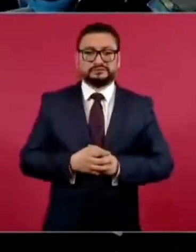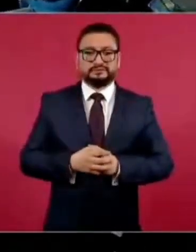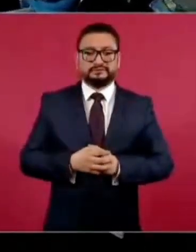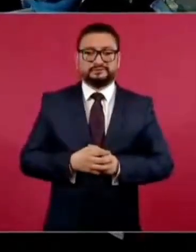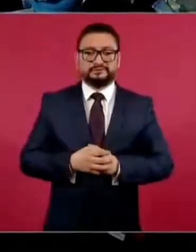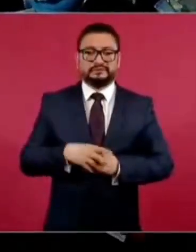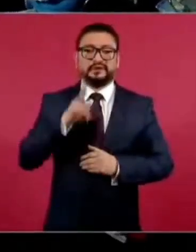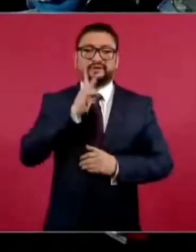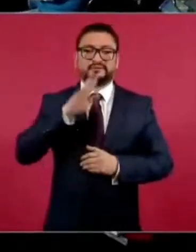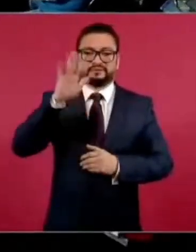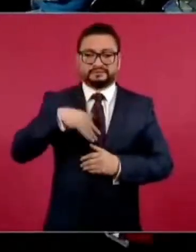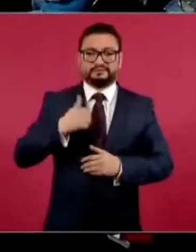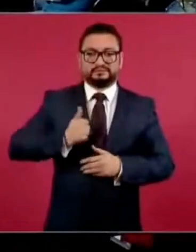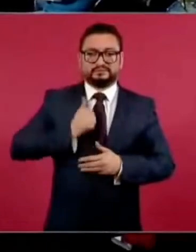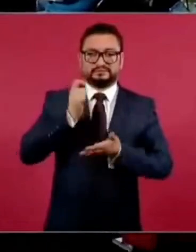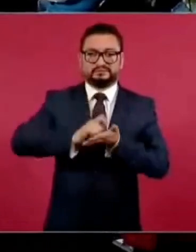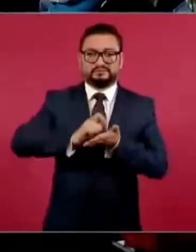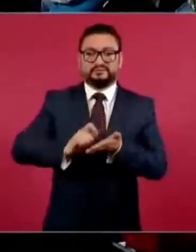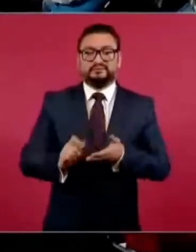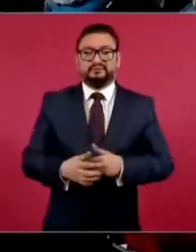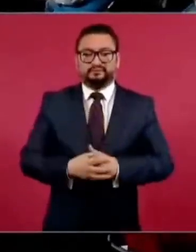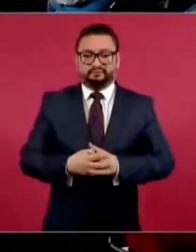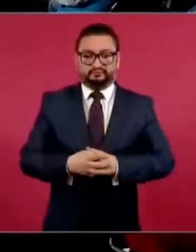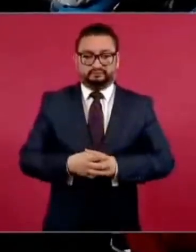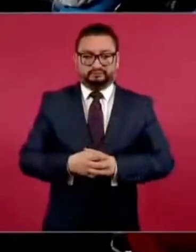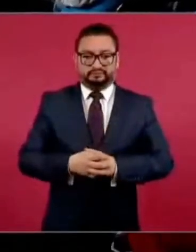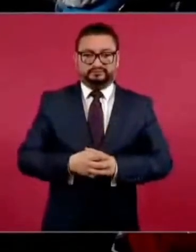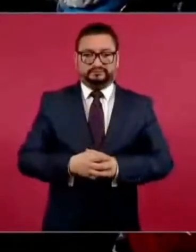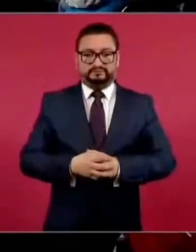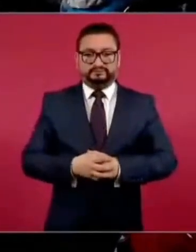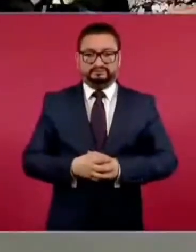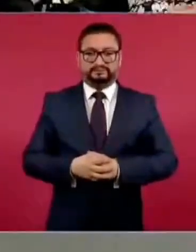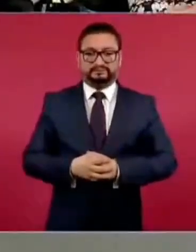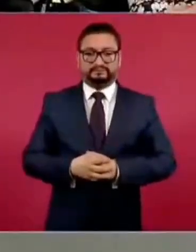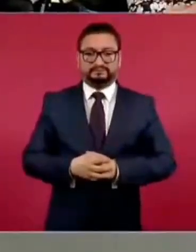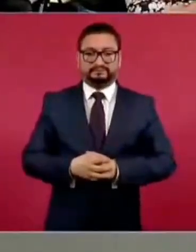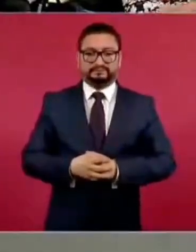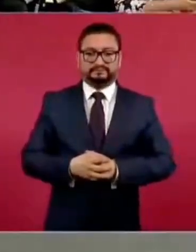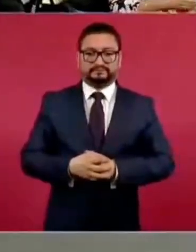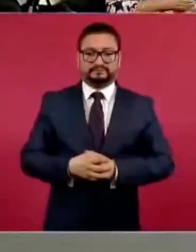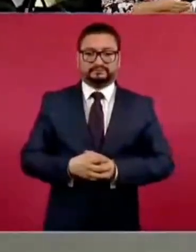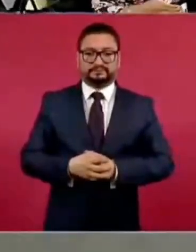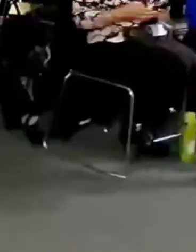A ver, trae de una vez. Vamos a ver.